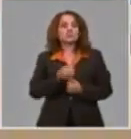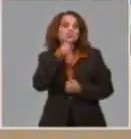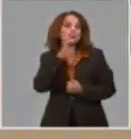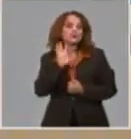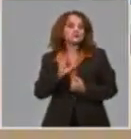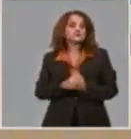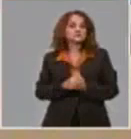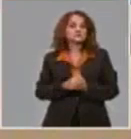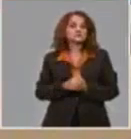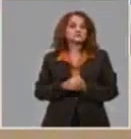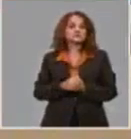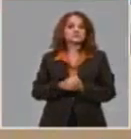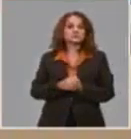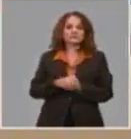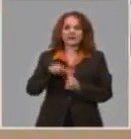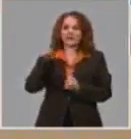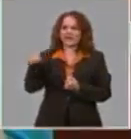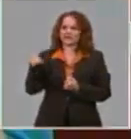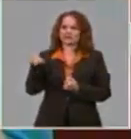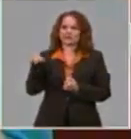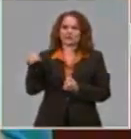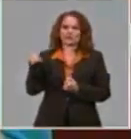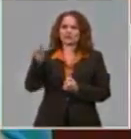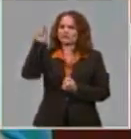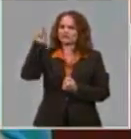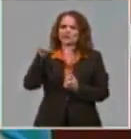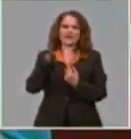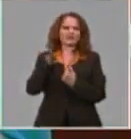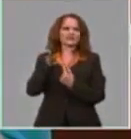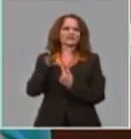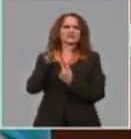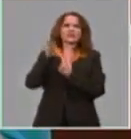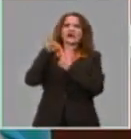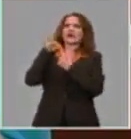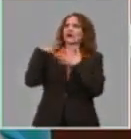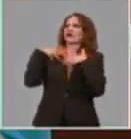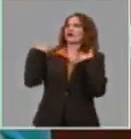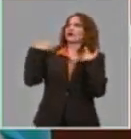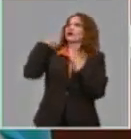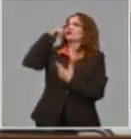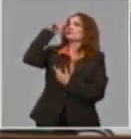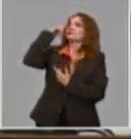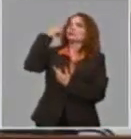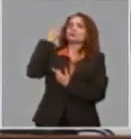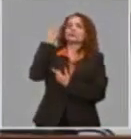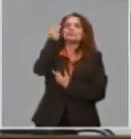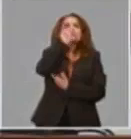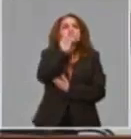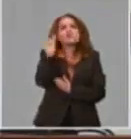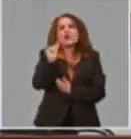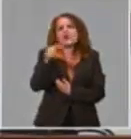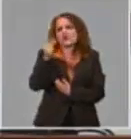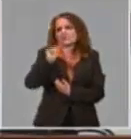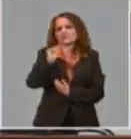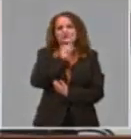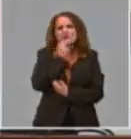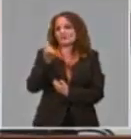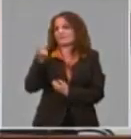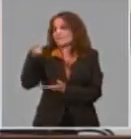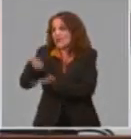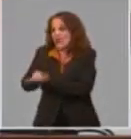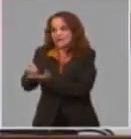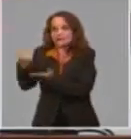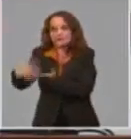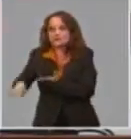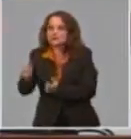Eso es totalmente elitista y totalmente egoísta y totalmente vanidoso. Esos son unos pocos que pueden pagar cualquier cosa, pero aquí la mayoría de la gente, cuando tienen que